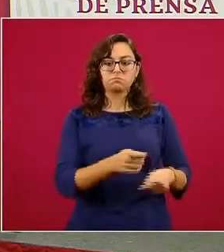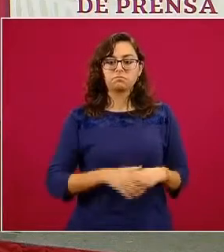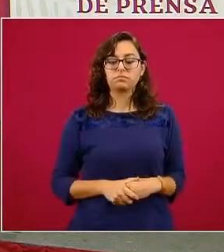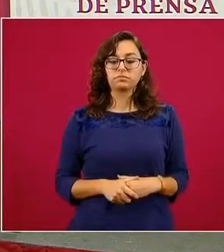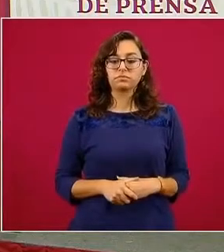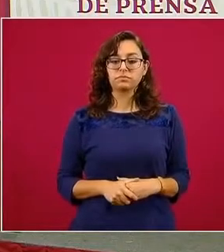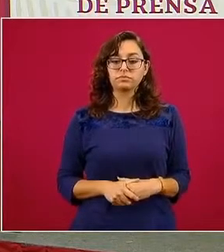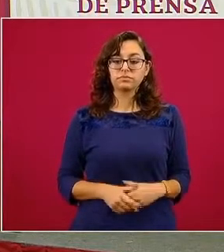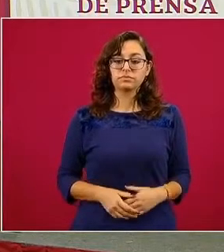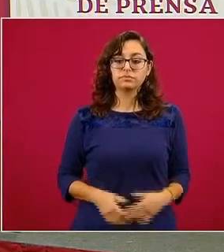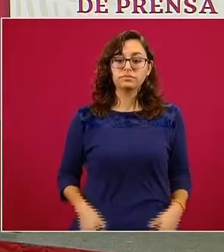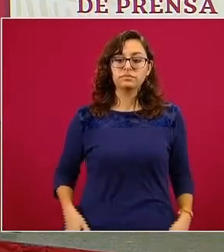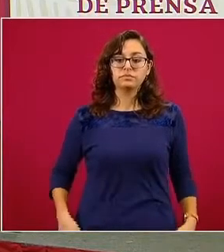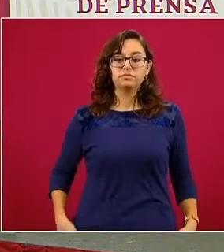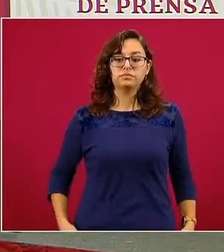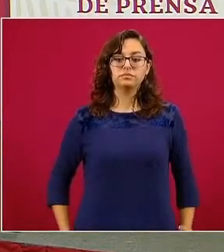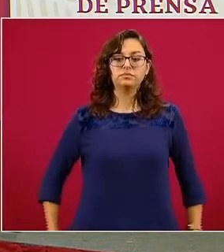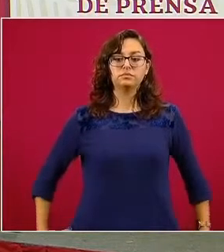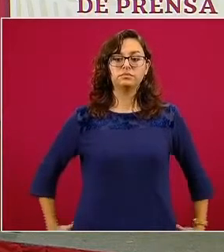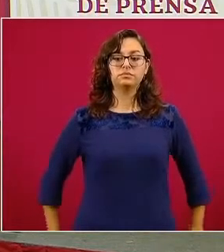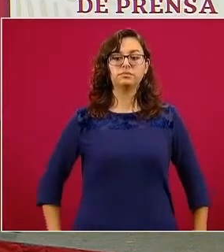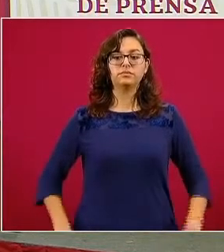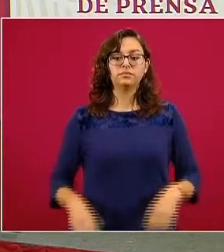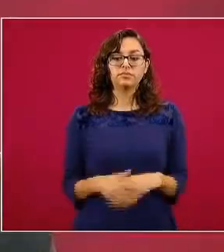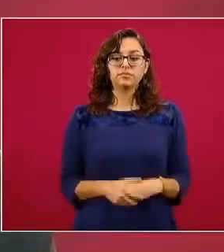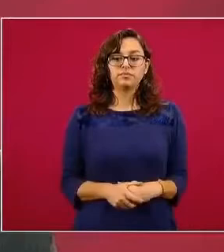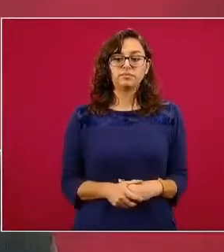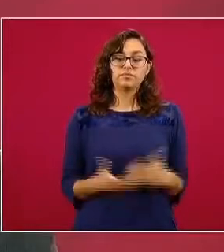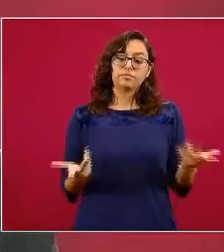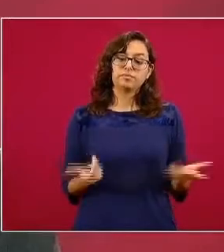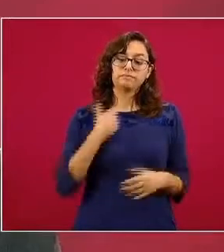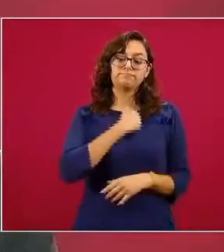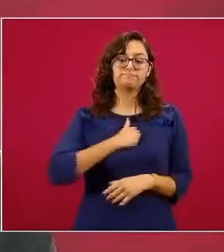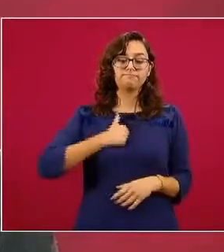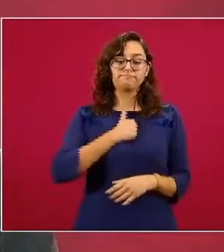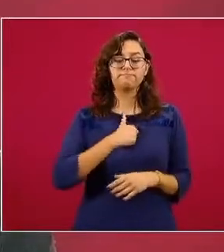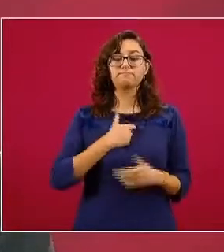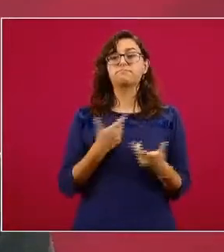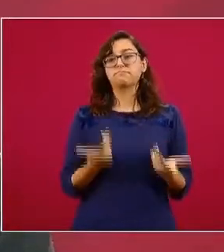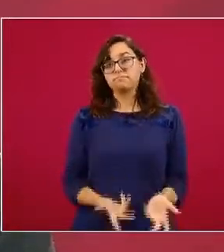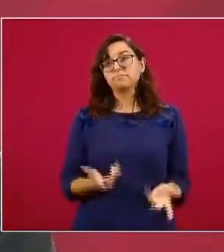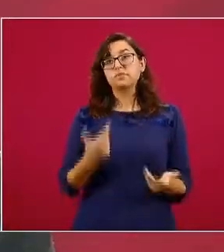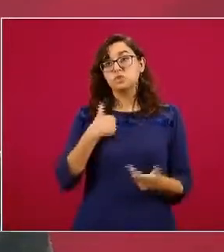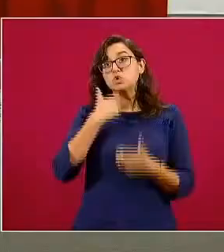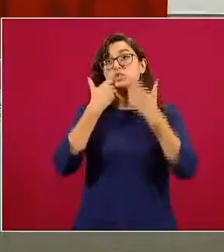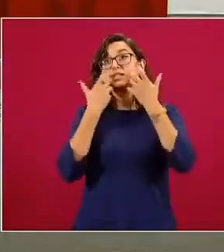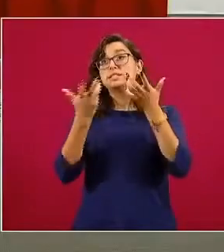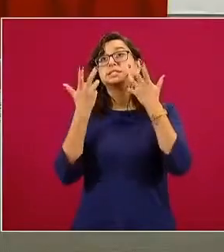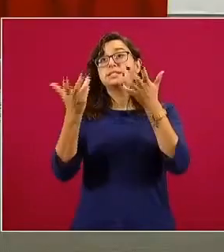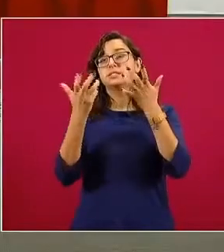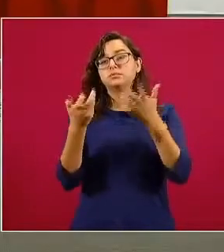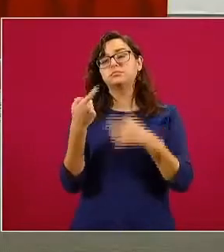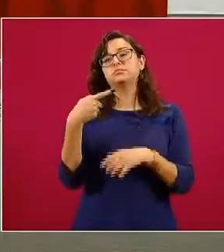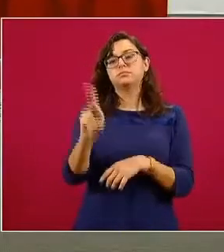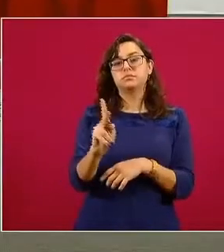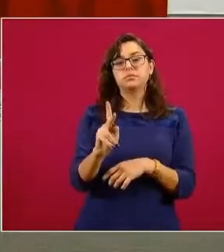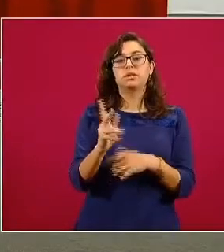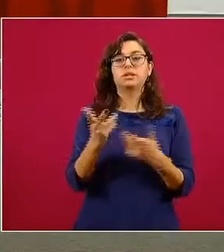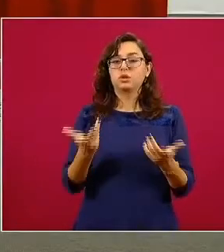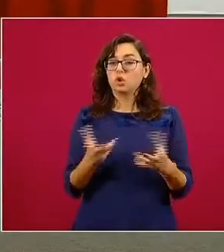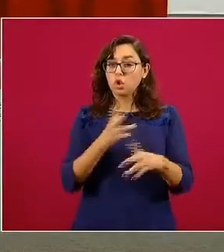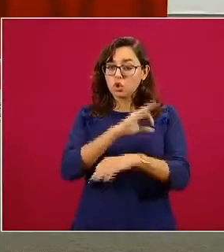Desafortunadamente, decía, uno puede aspirar, pero no necesariamente resolverlo todo. Identificamos todavía un pequeño grupo de